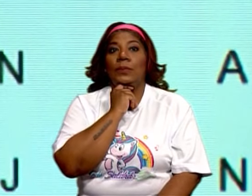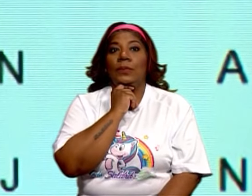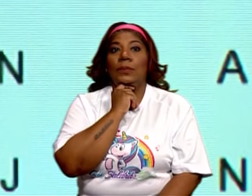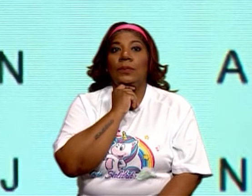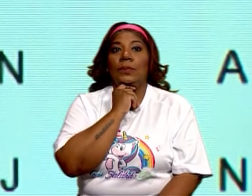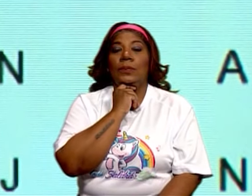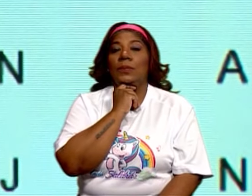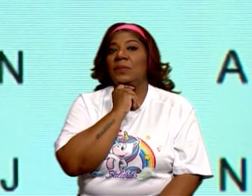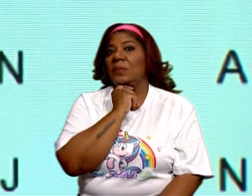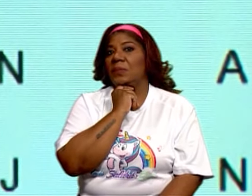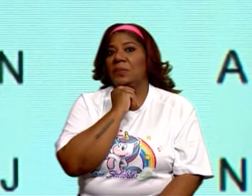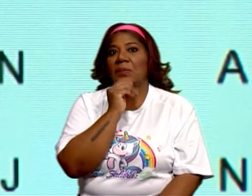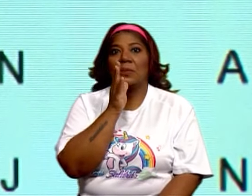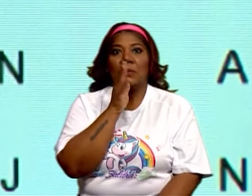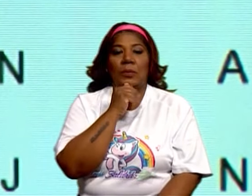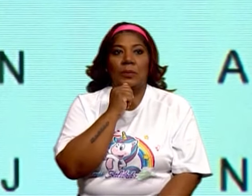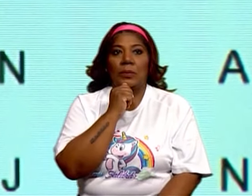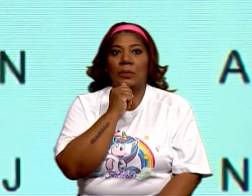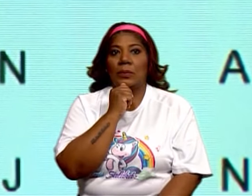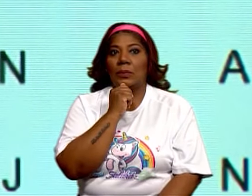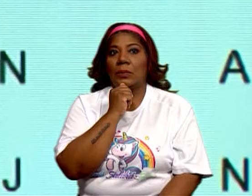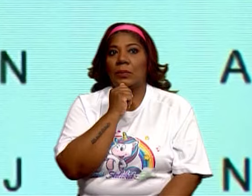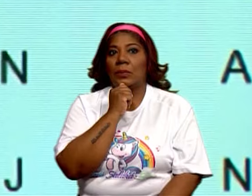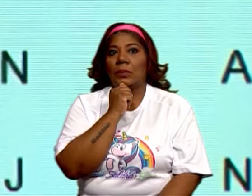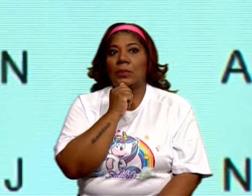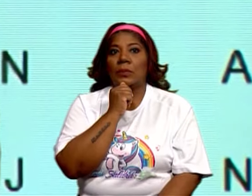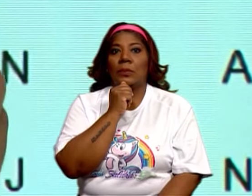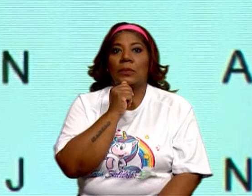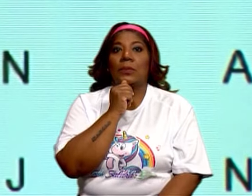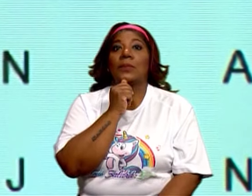Tenemos isla. Con nuestro lápiz